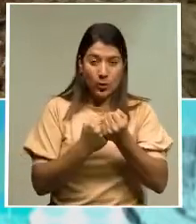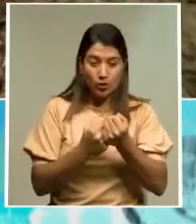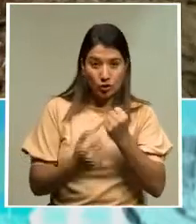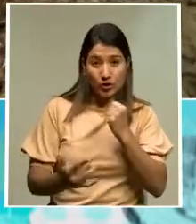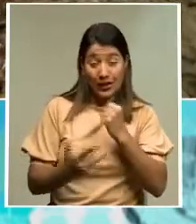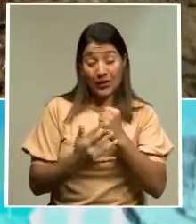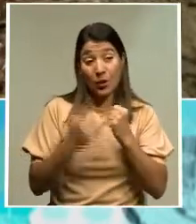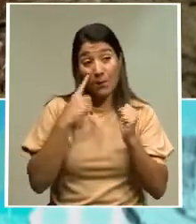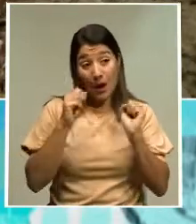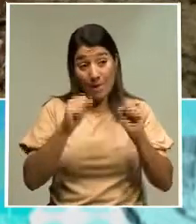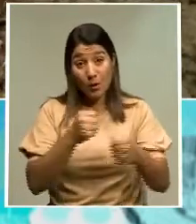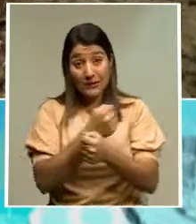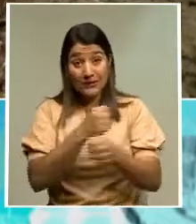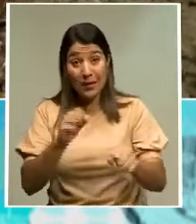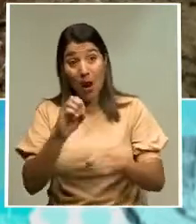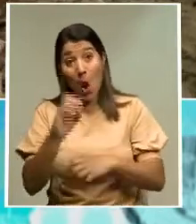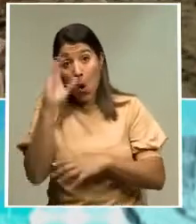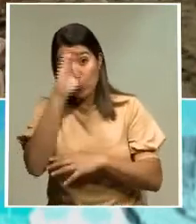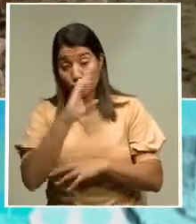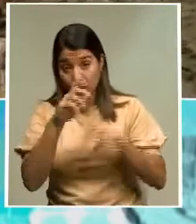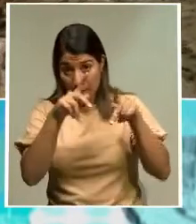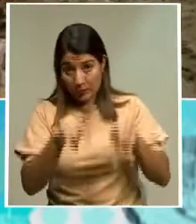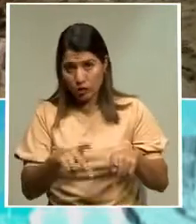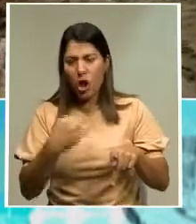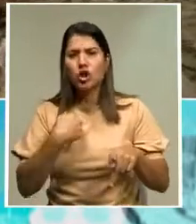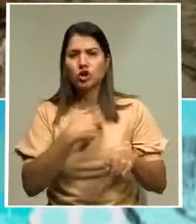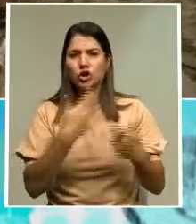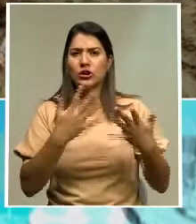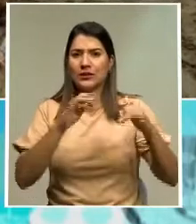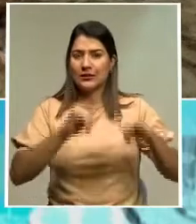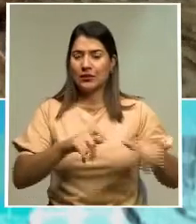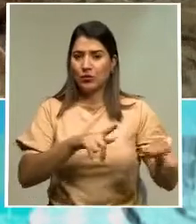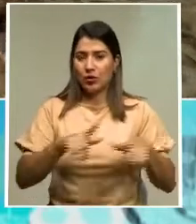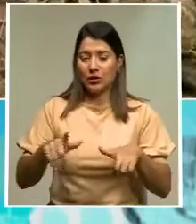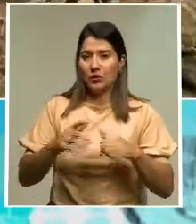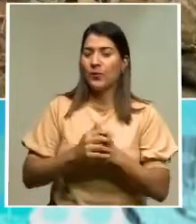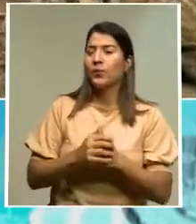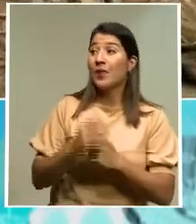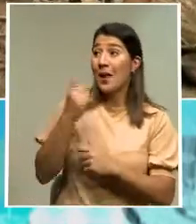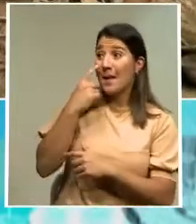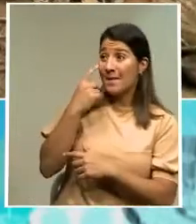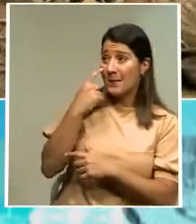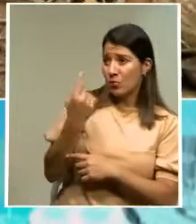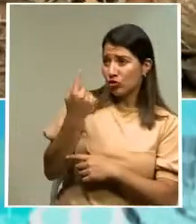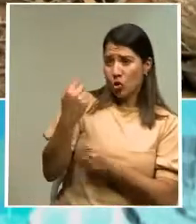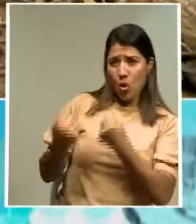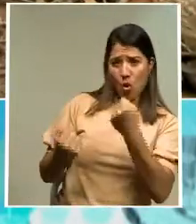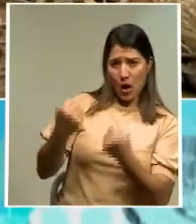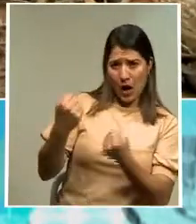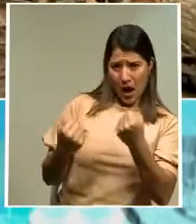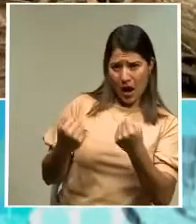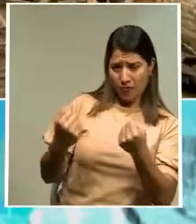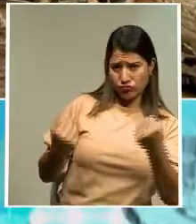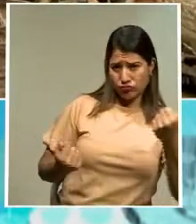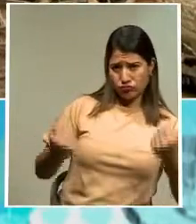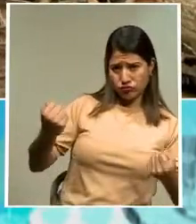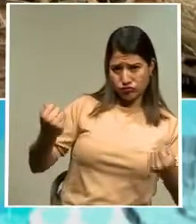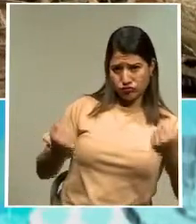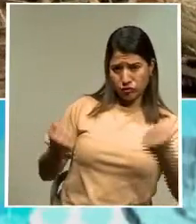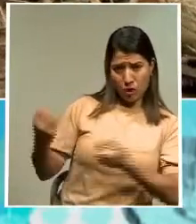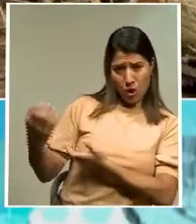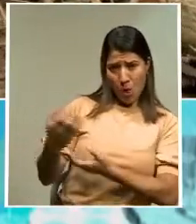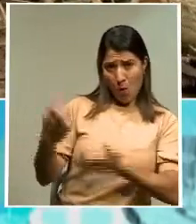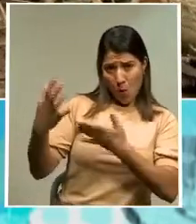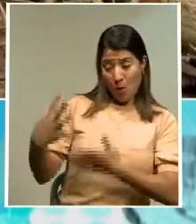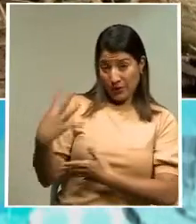en el rescate y en la búsqueda de personas. Manuel, precisamente esto le iba a consultar, esta unidad que acaba de salir, que veíamos en este momento en imágenes en vivo del